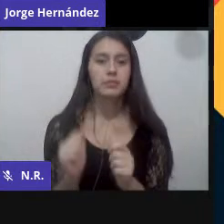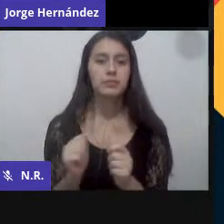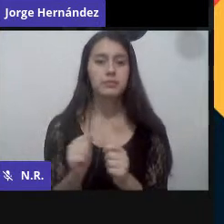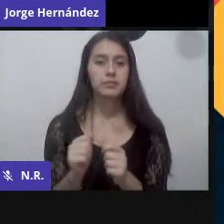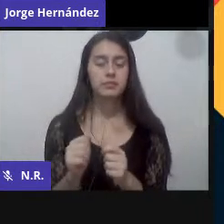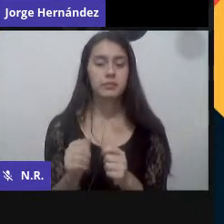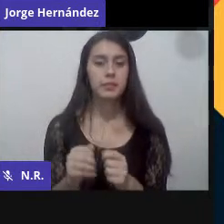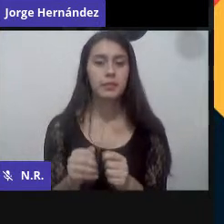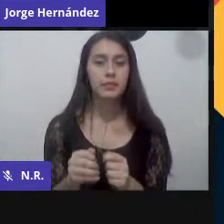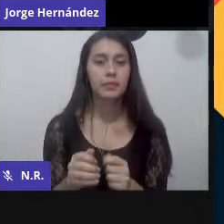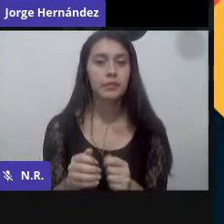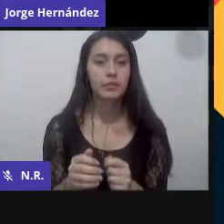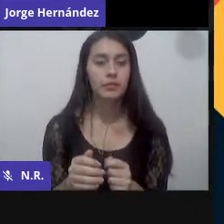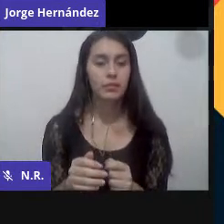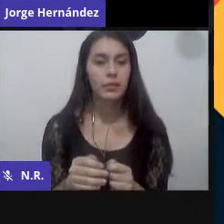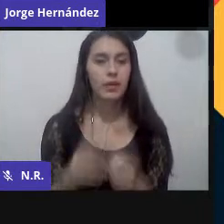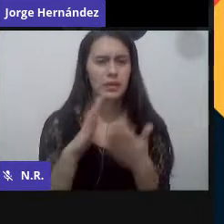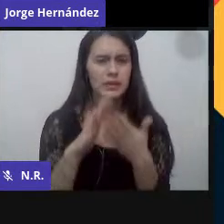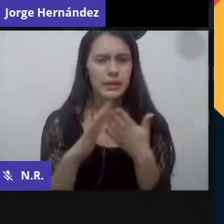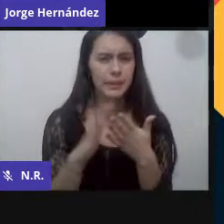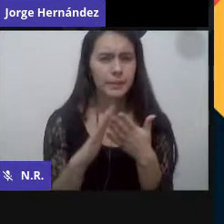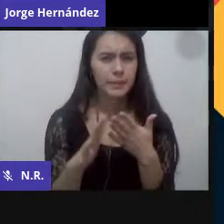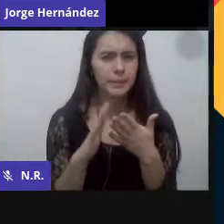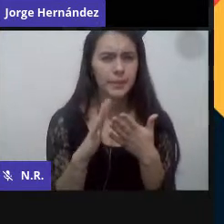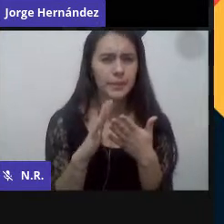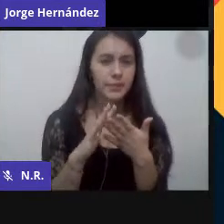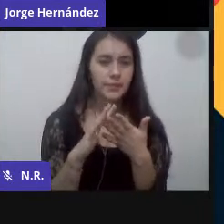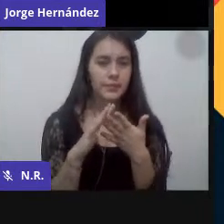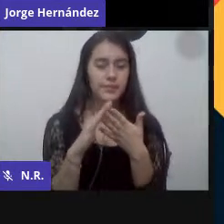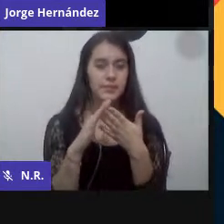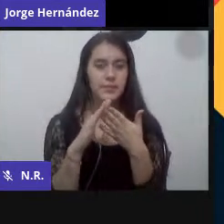ahí como lo mencioné, disculpen un momento, es que tenía